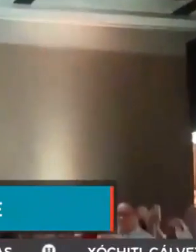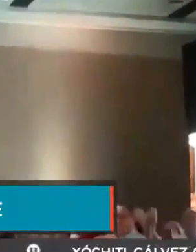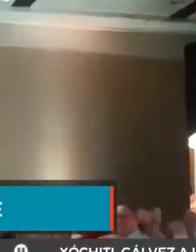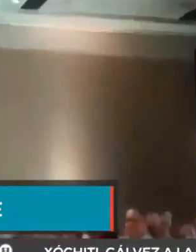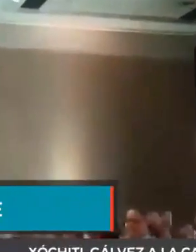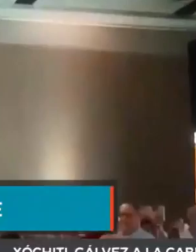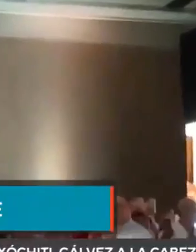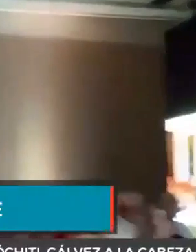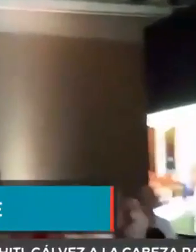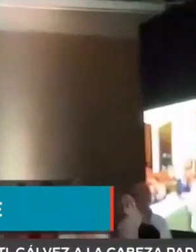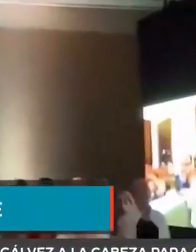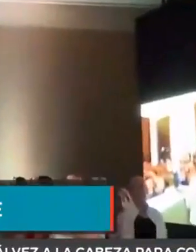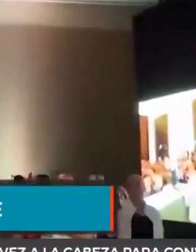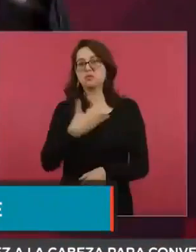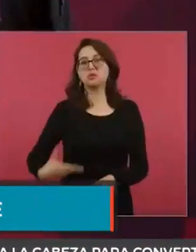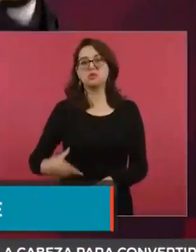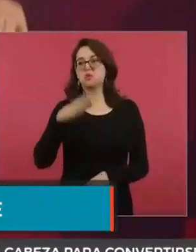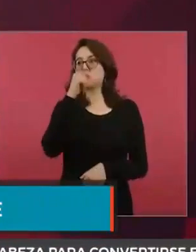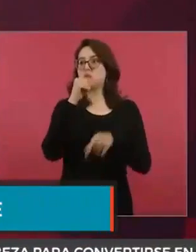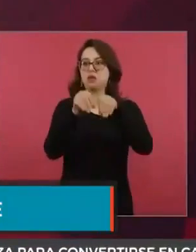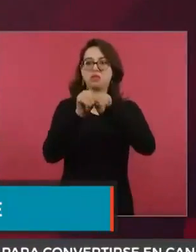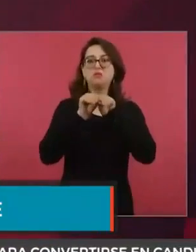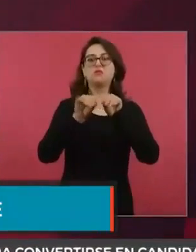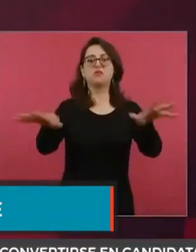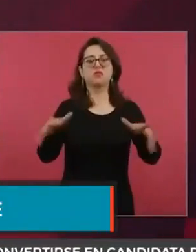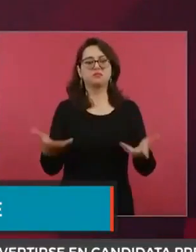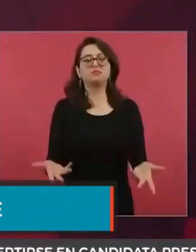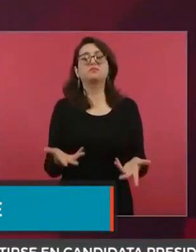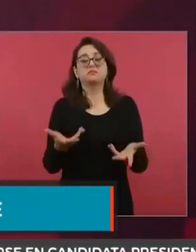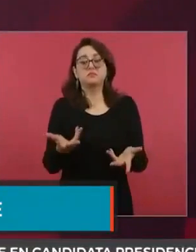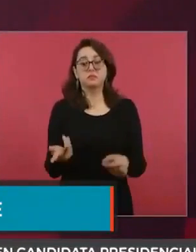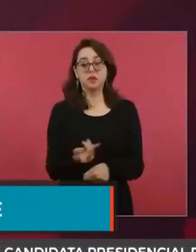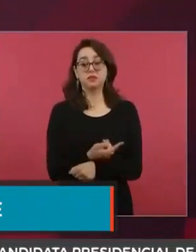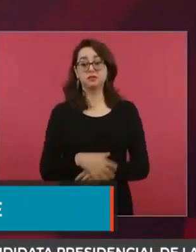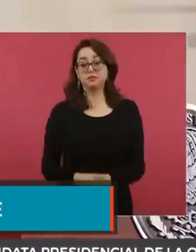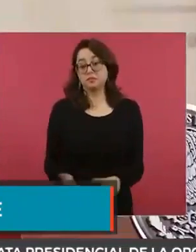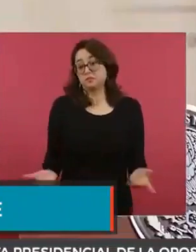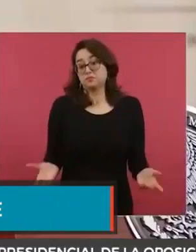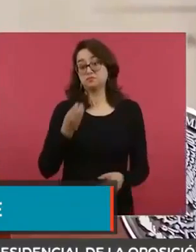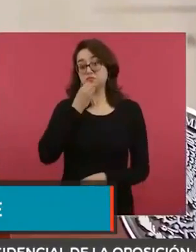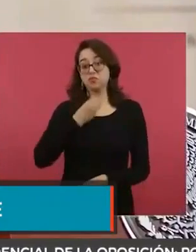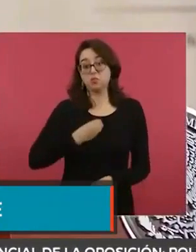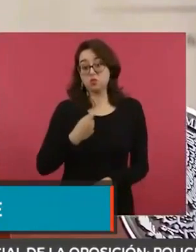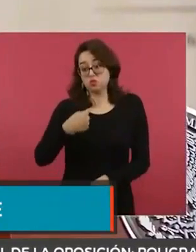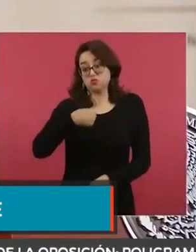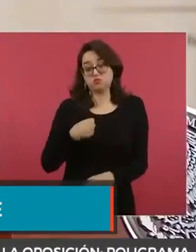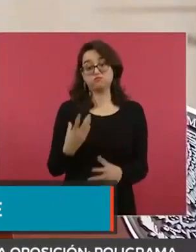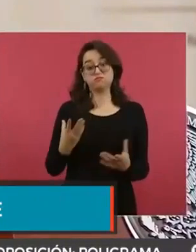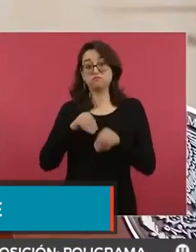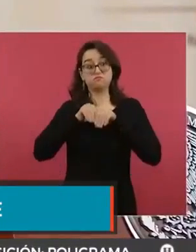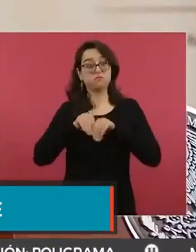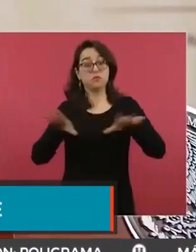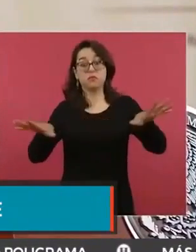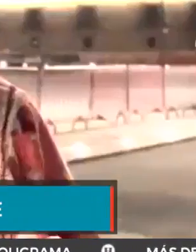de género esto luego de que las mañaneras del 10 11 14 y 17 de julio tuvo la intención de